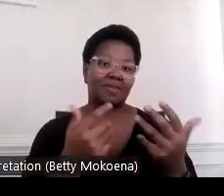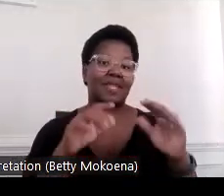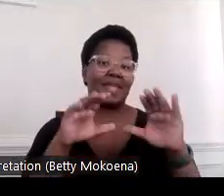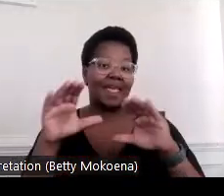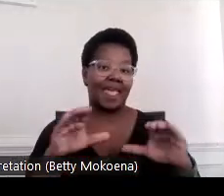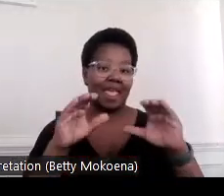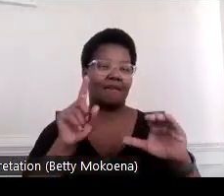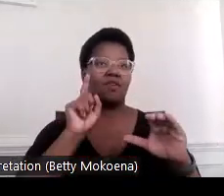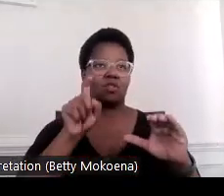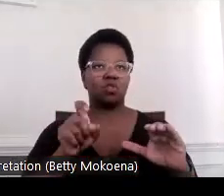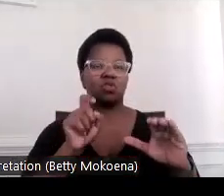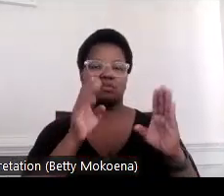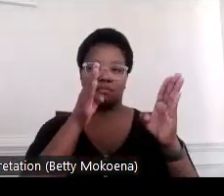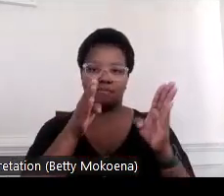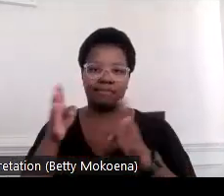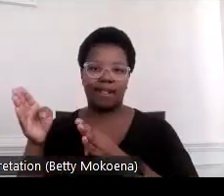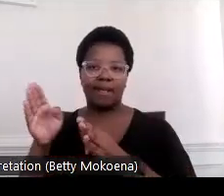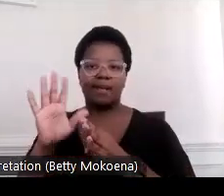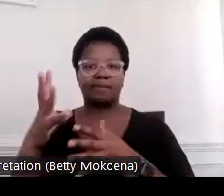deportes